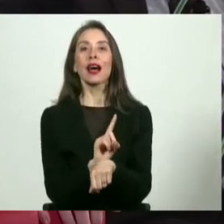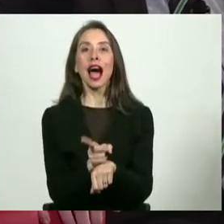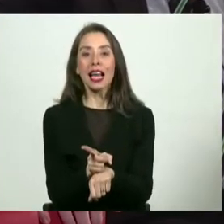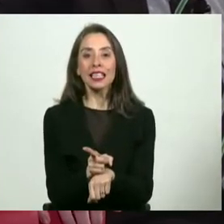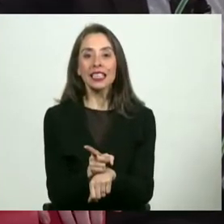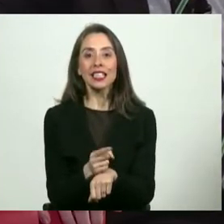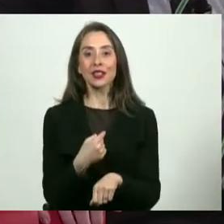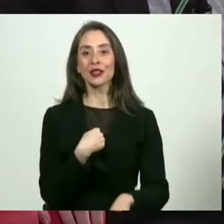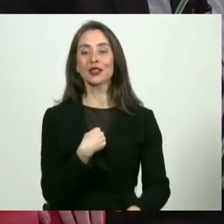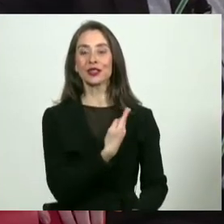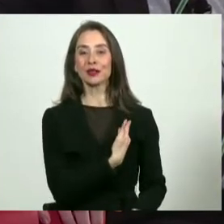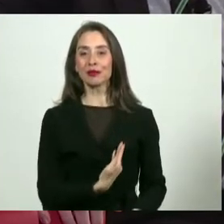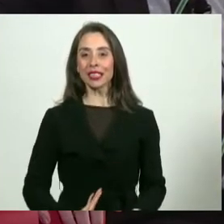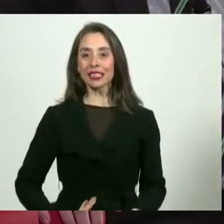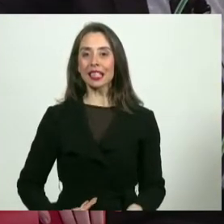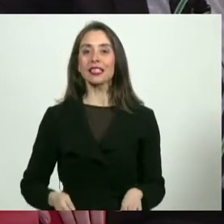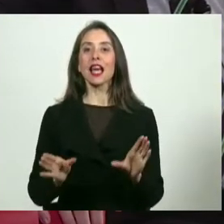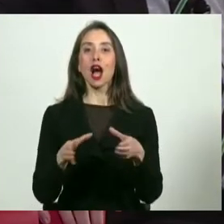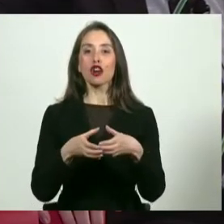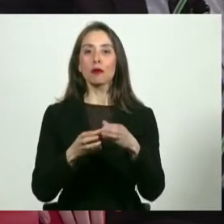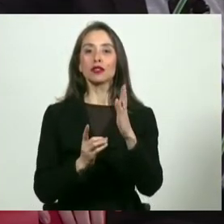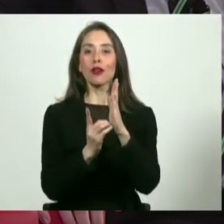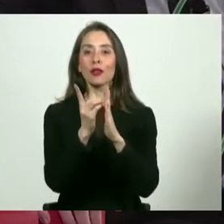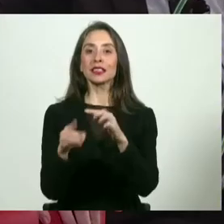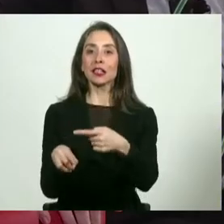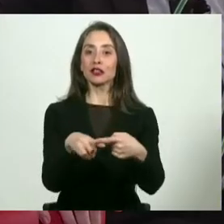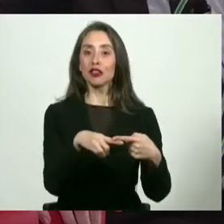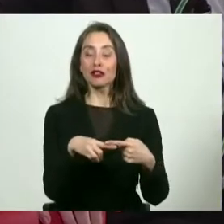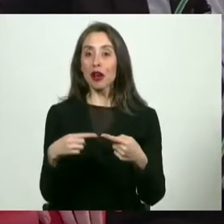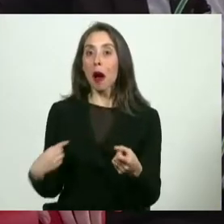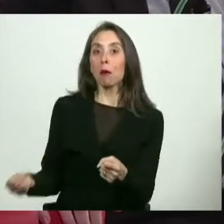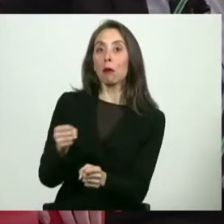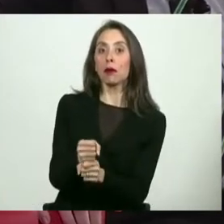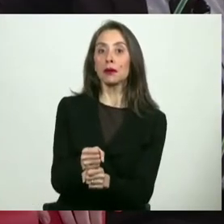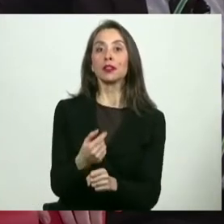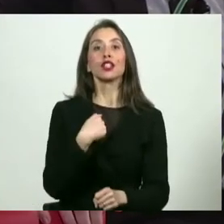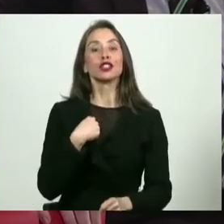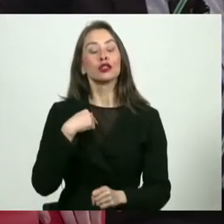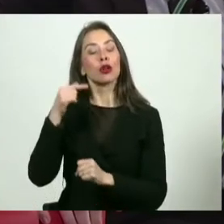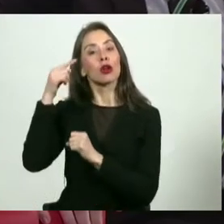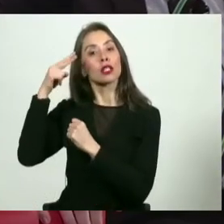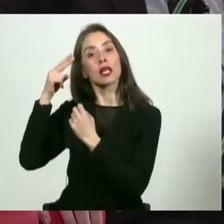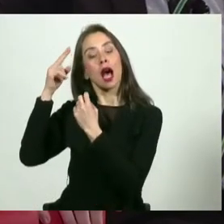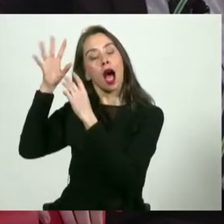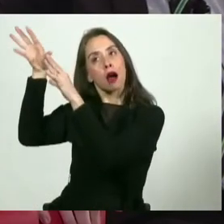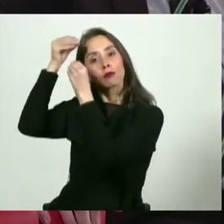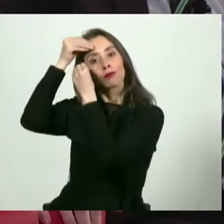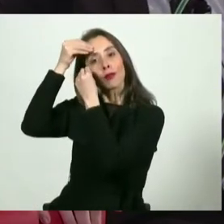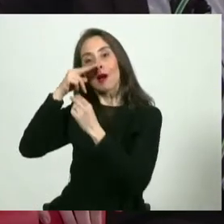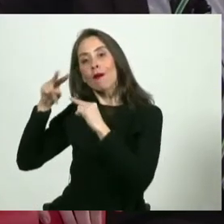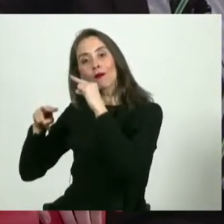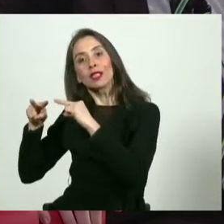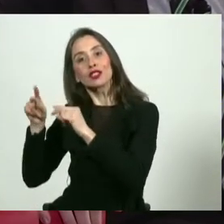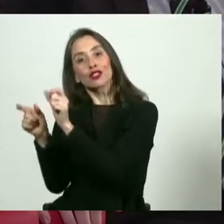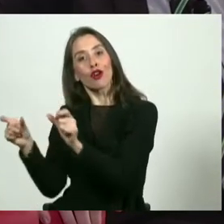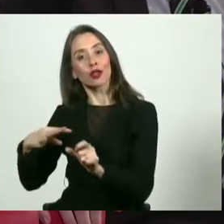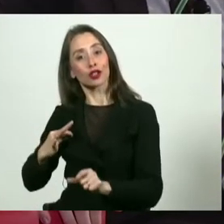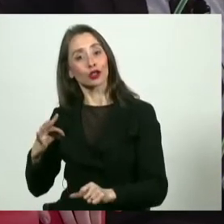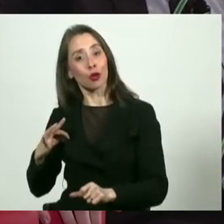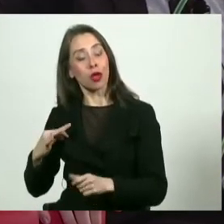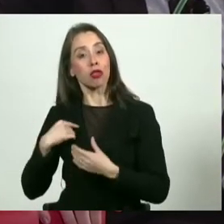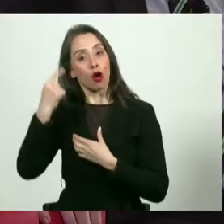me toca presidir la Comisión de Desarrollo Social. Pero ¿sabe qué? Como yo traía la visión ciudadana, me